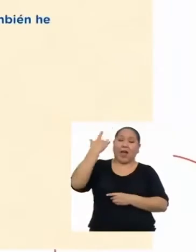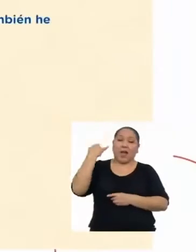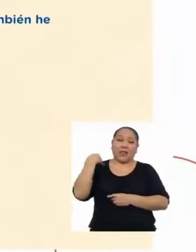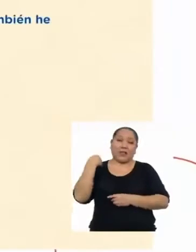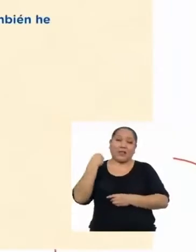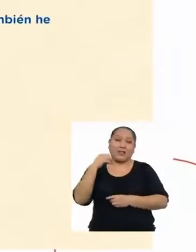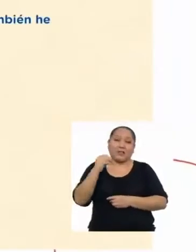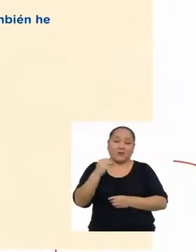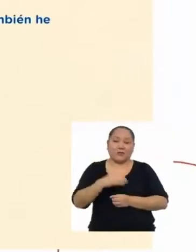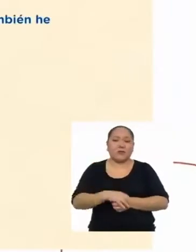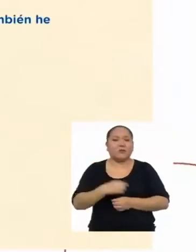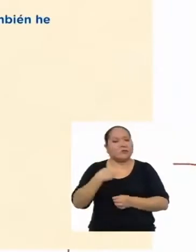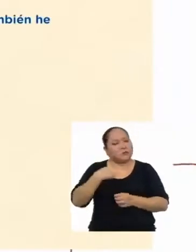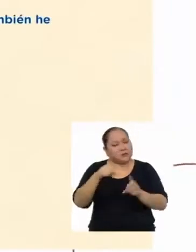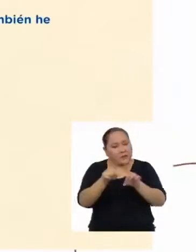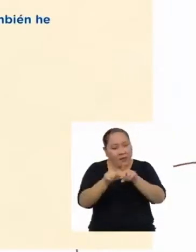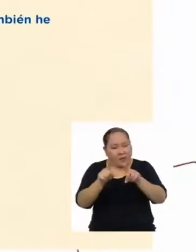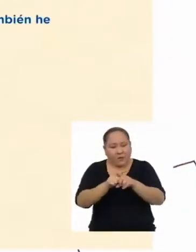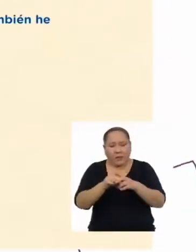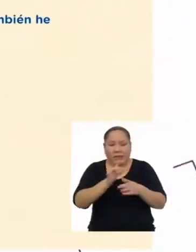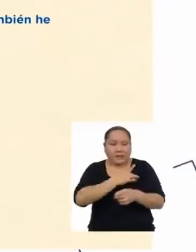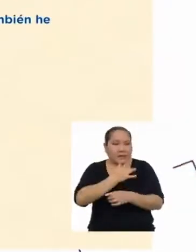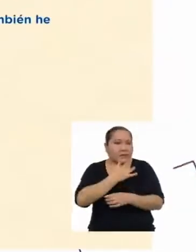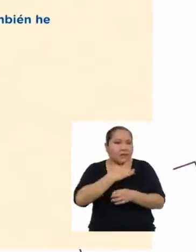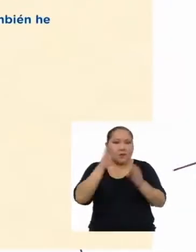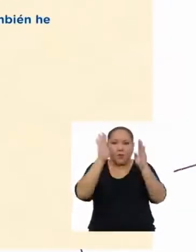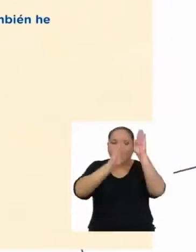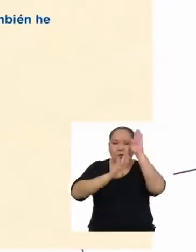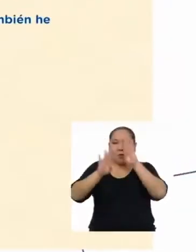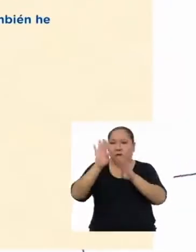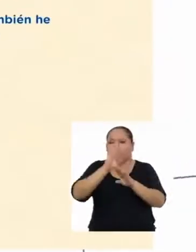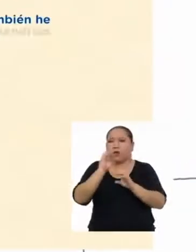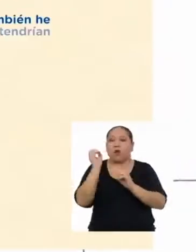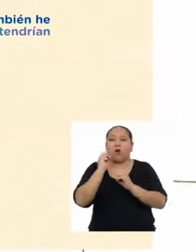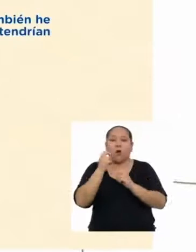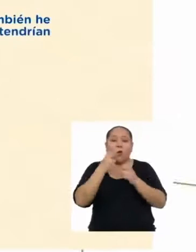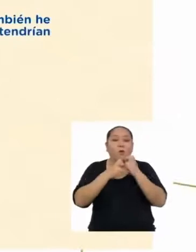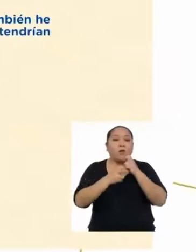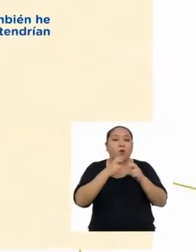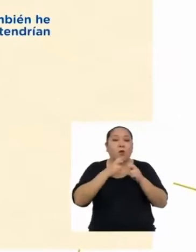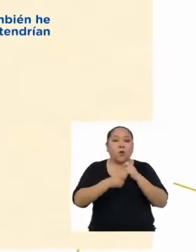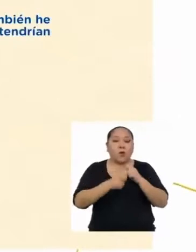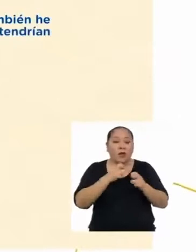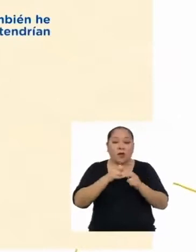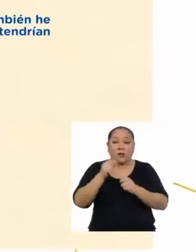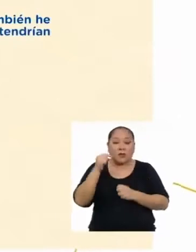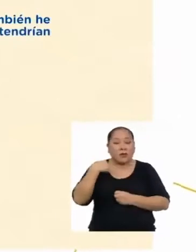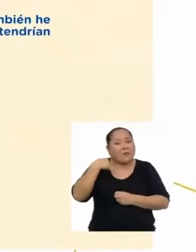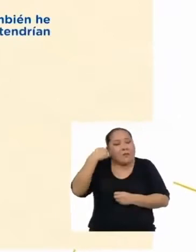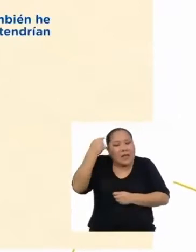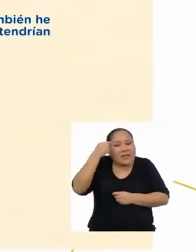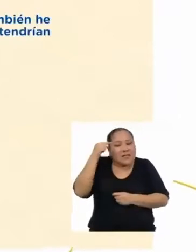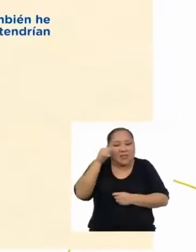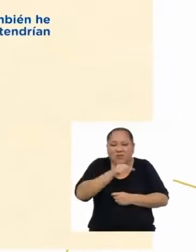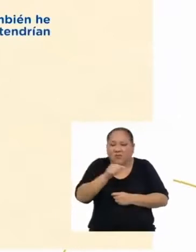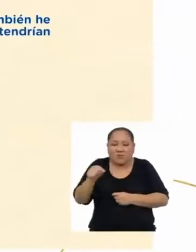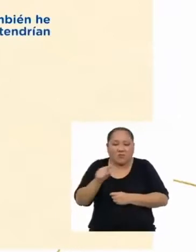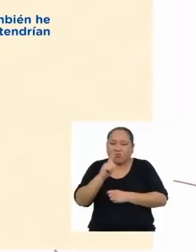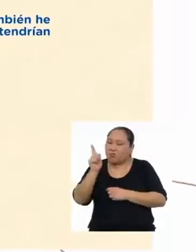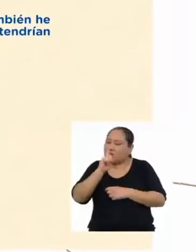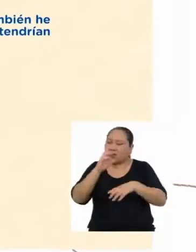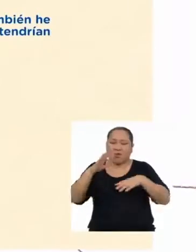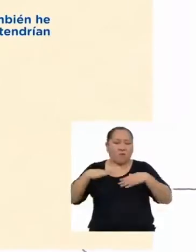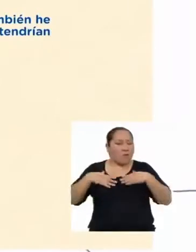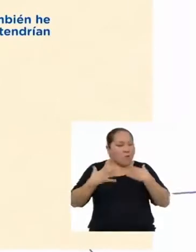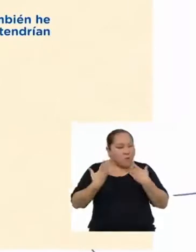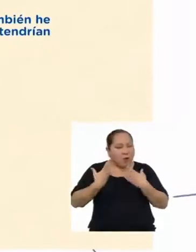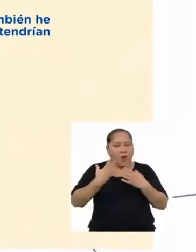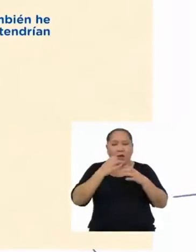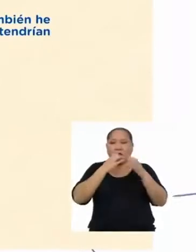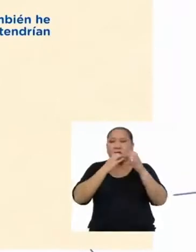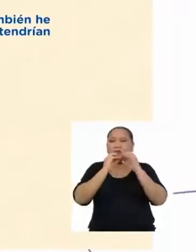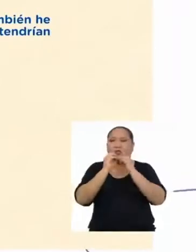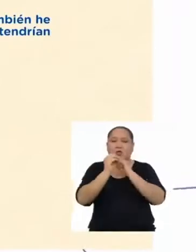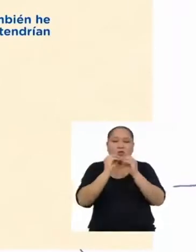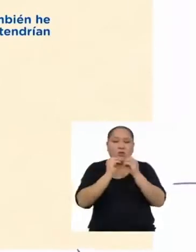tenido preocupaciones y problemas que creí no tendrían solución. Me sentí